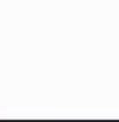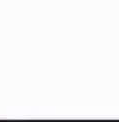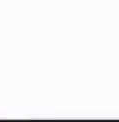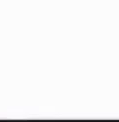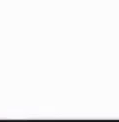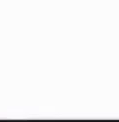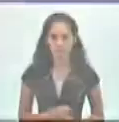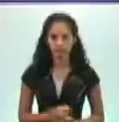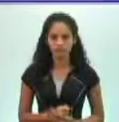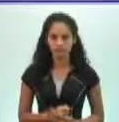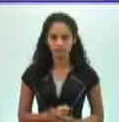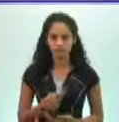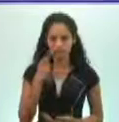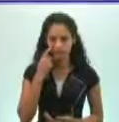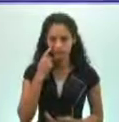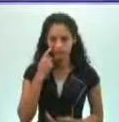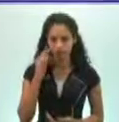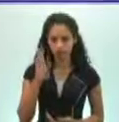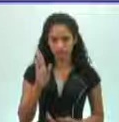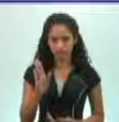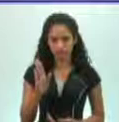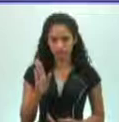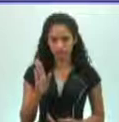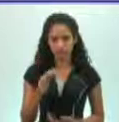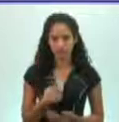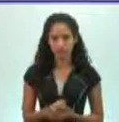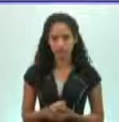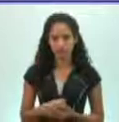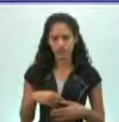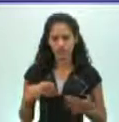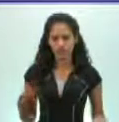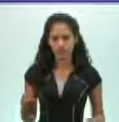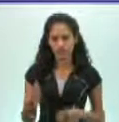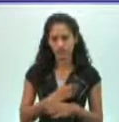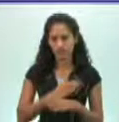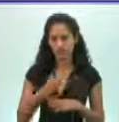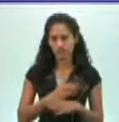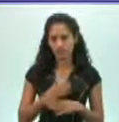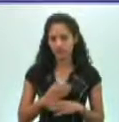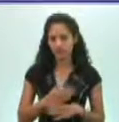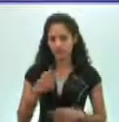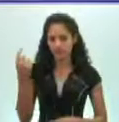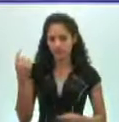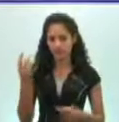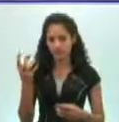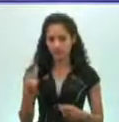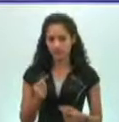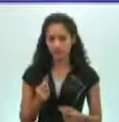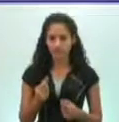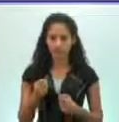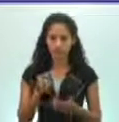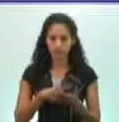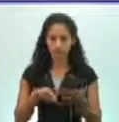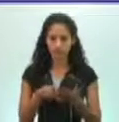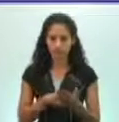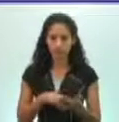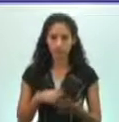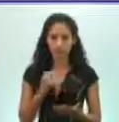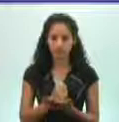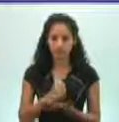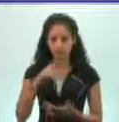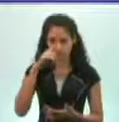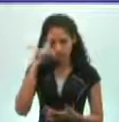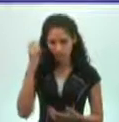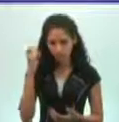Vamos al inciso B. ¿Cuál es la diferencia entre la cantidad de votos a favor en los años